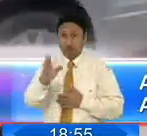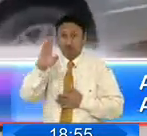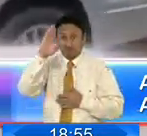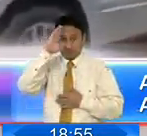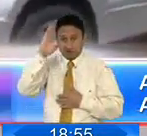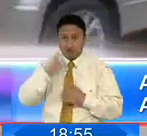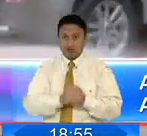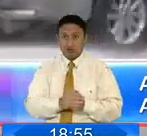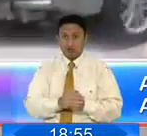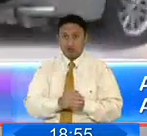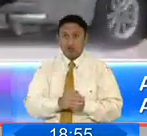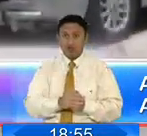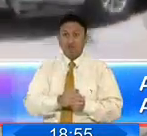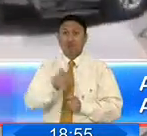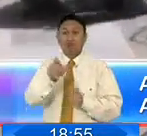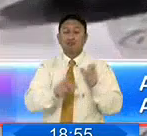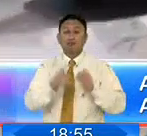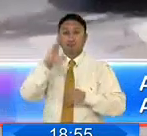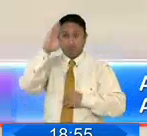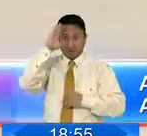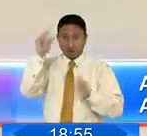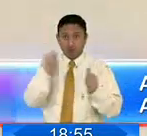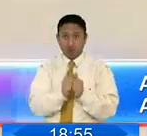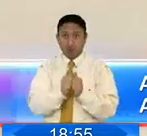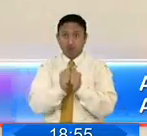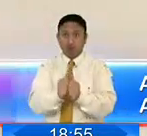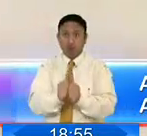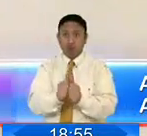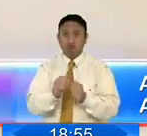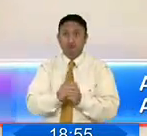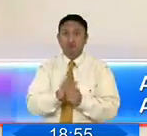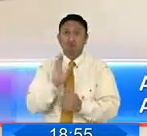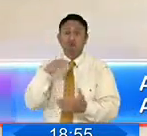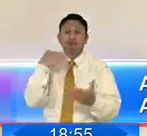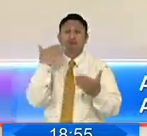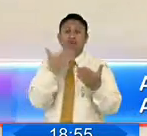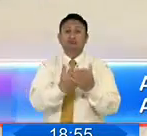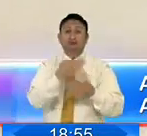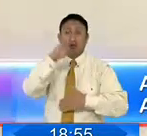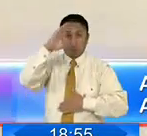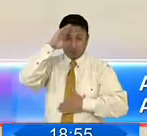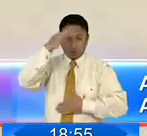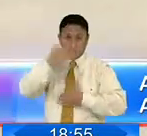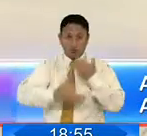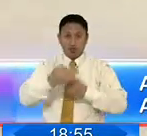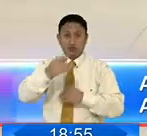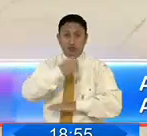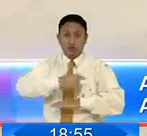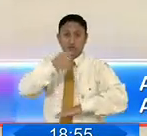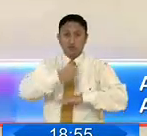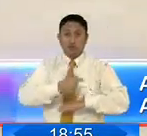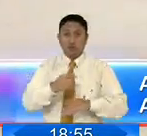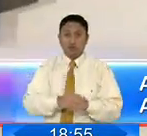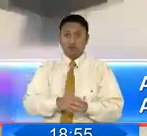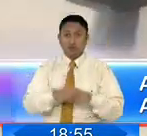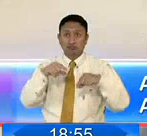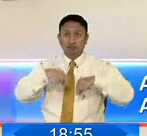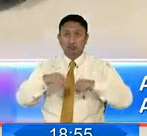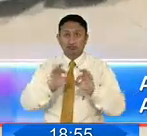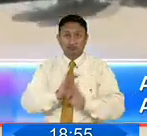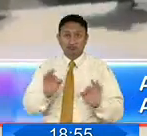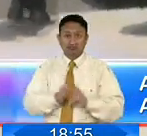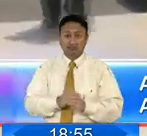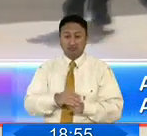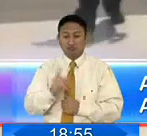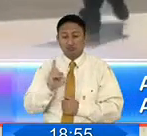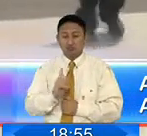más de una decena de agentes policiales, de allí fue trasladado hasta la Policía Judicial del Guayas y sin tanto resguardo